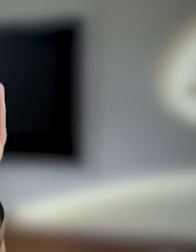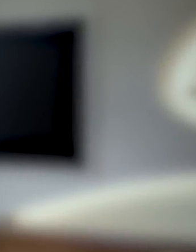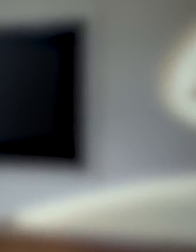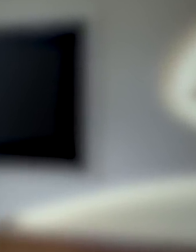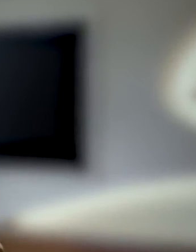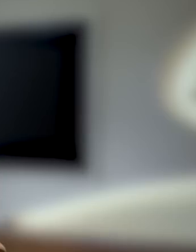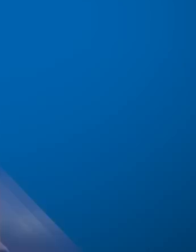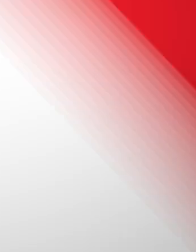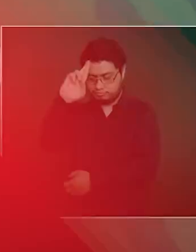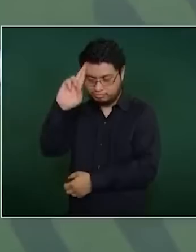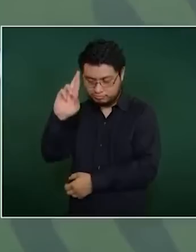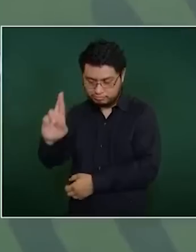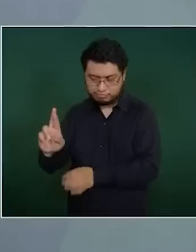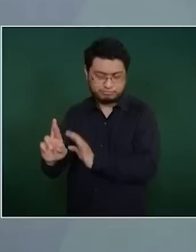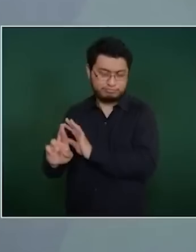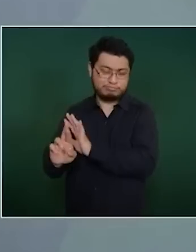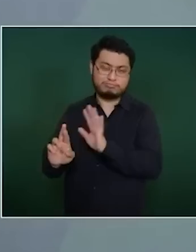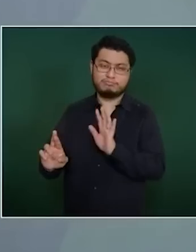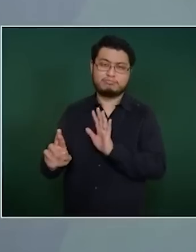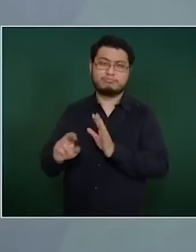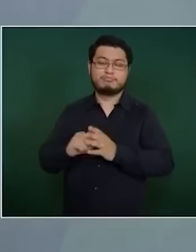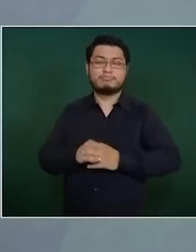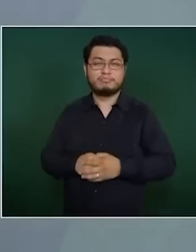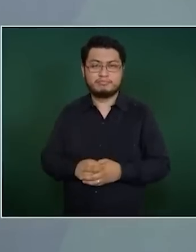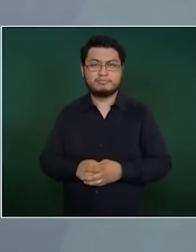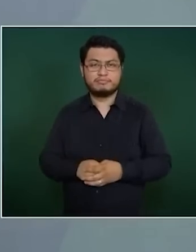femenina, etc. Los